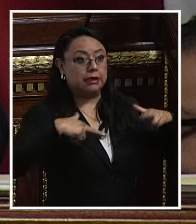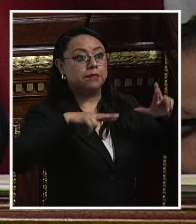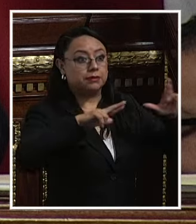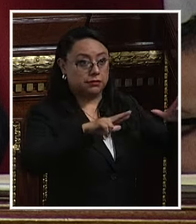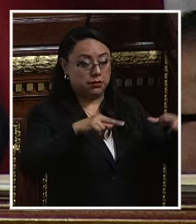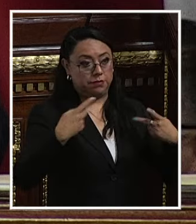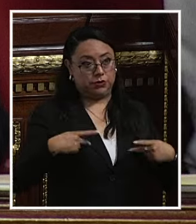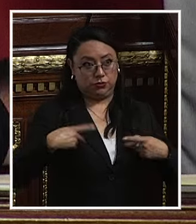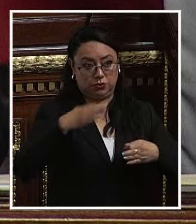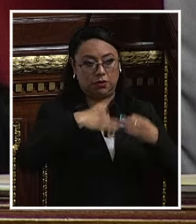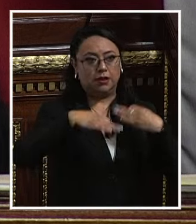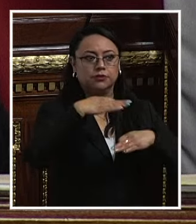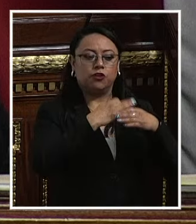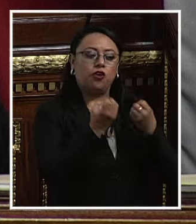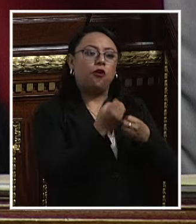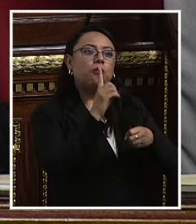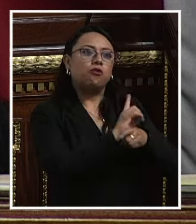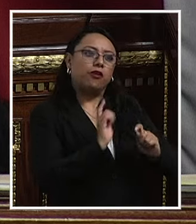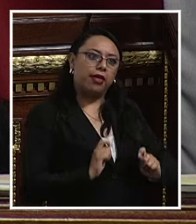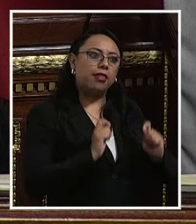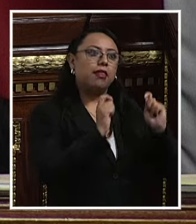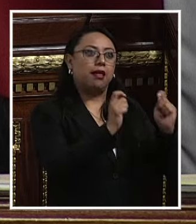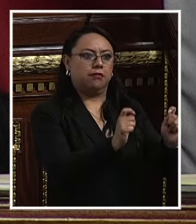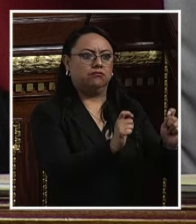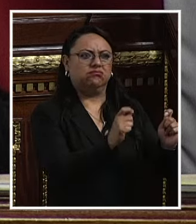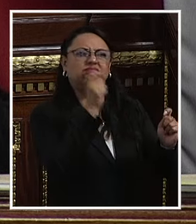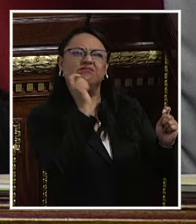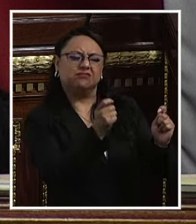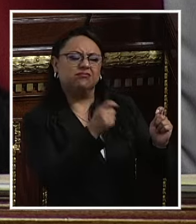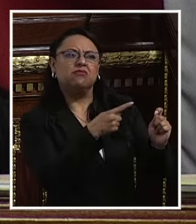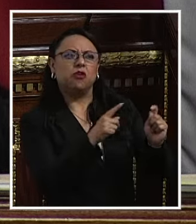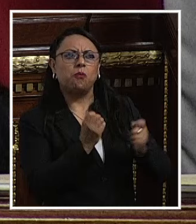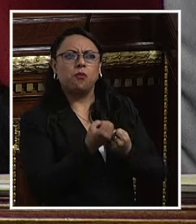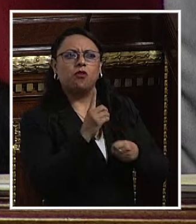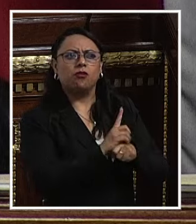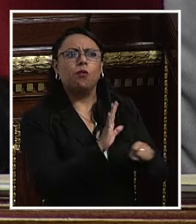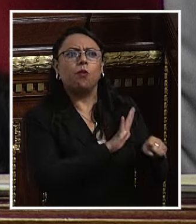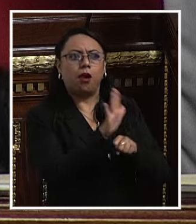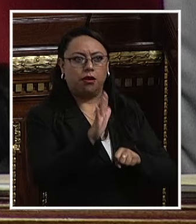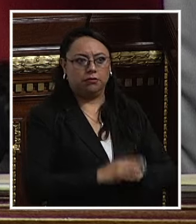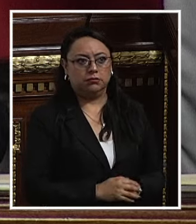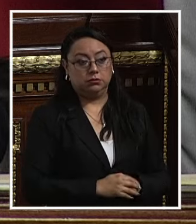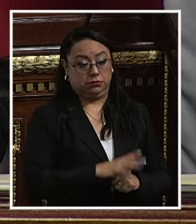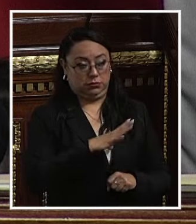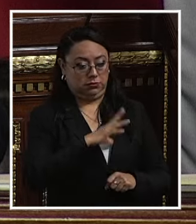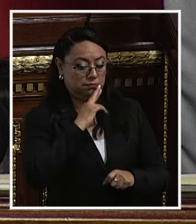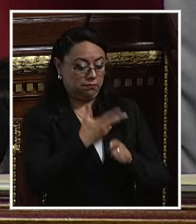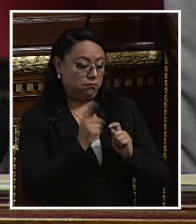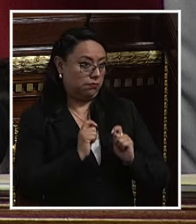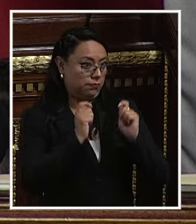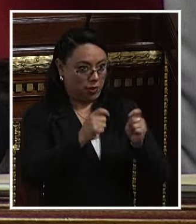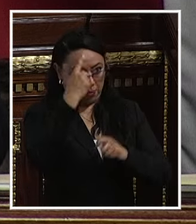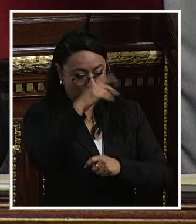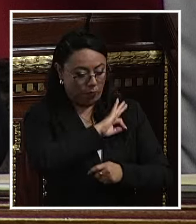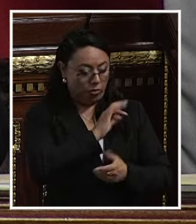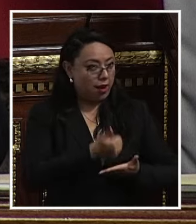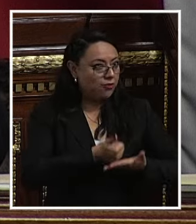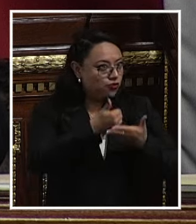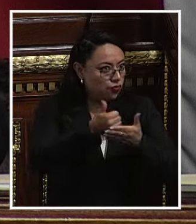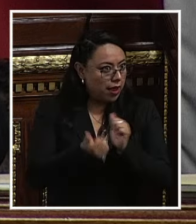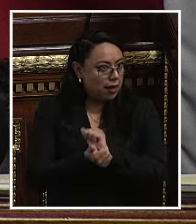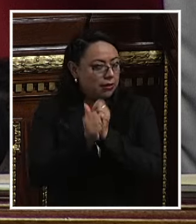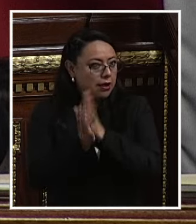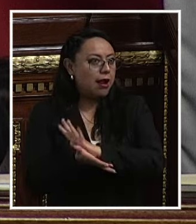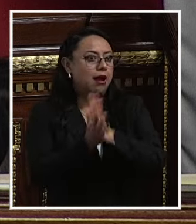popular un papel transformador, teniendo como base ser un poder